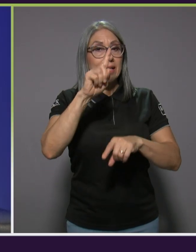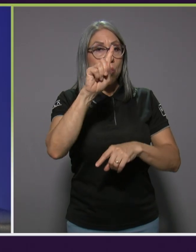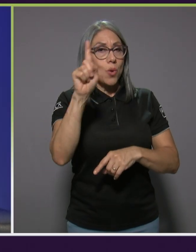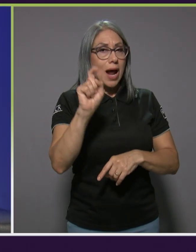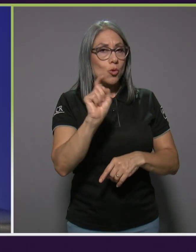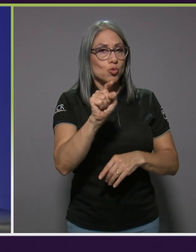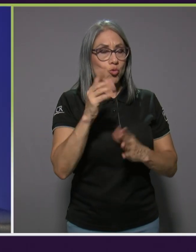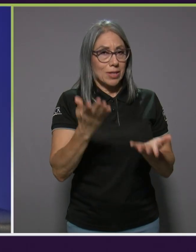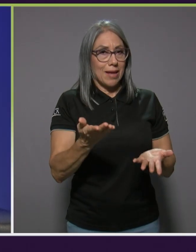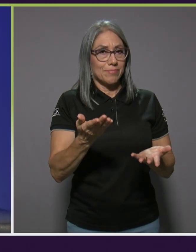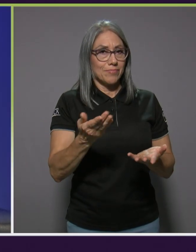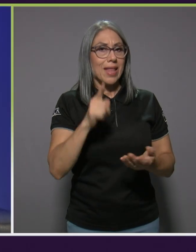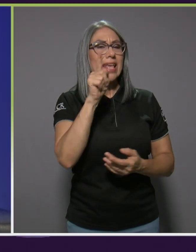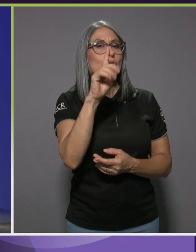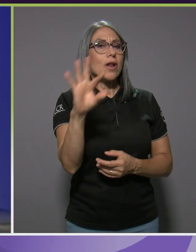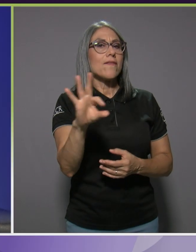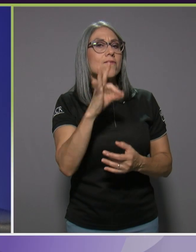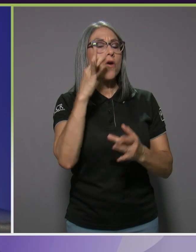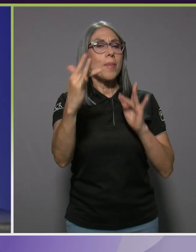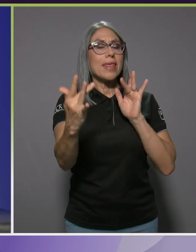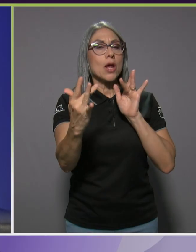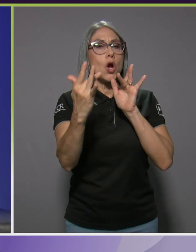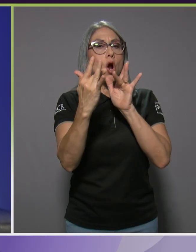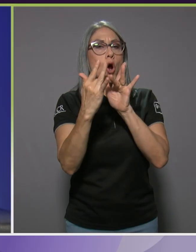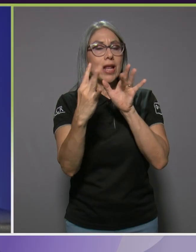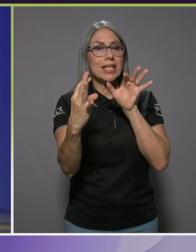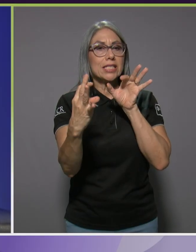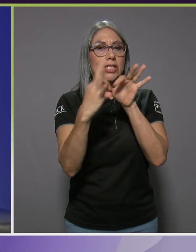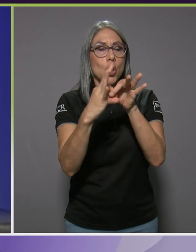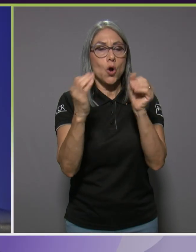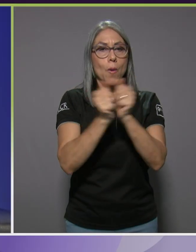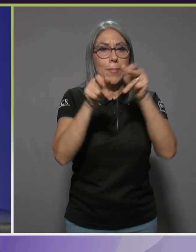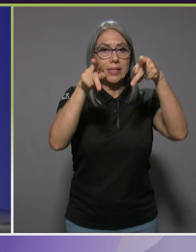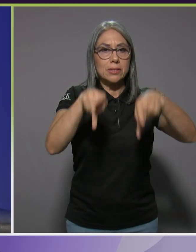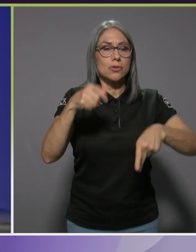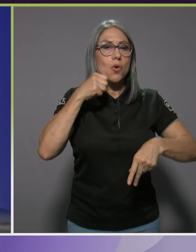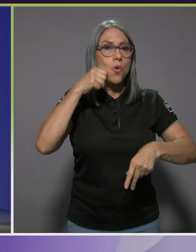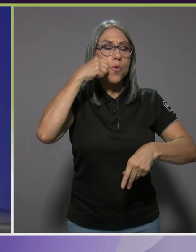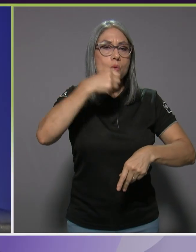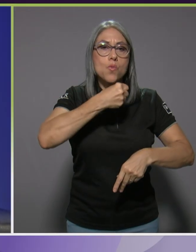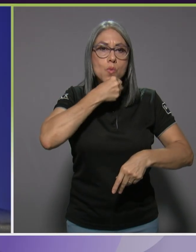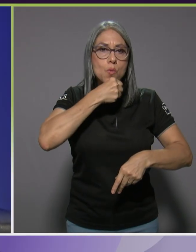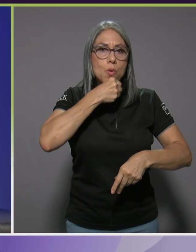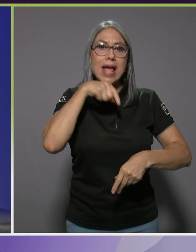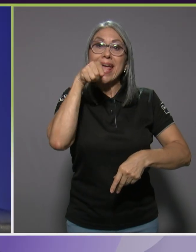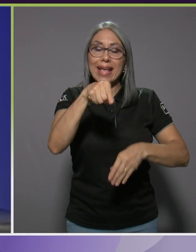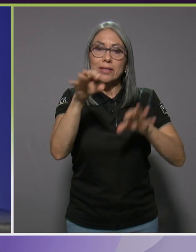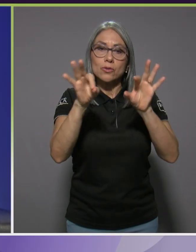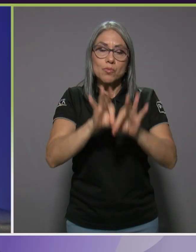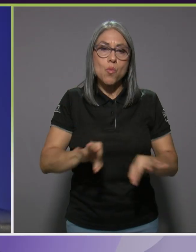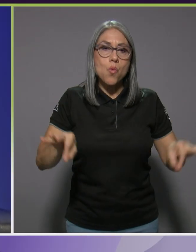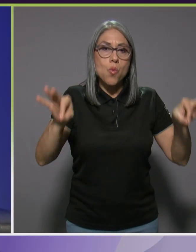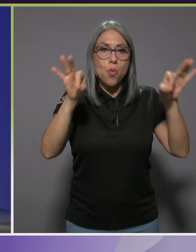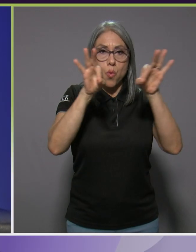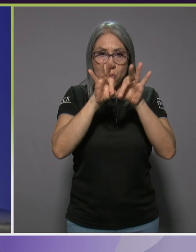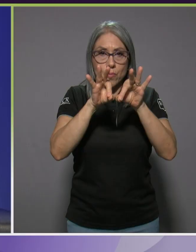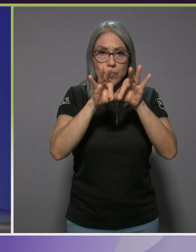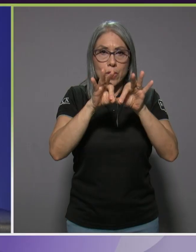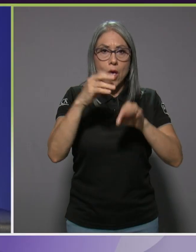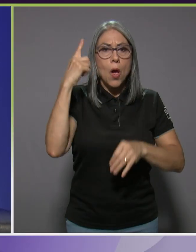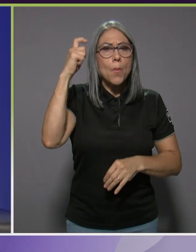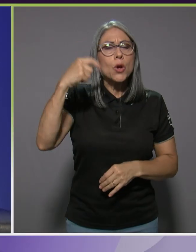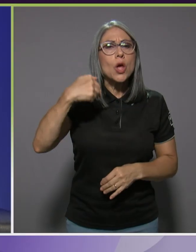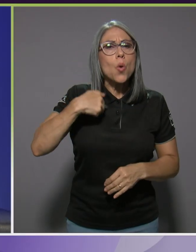esa vía de conexión con la persona adulta mayor, es muy importante porque uno escucha toda